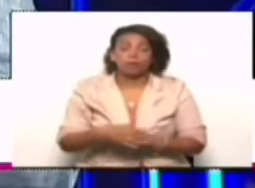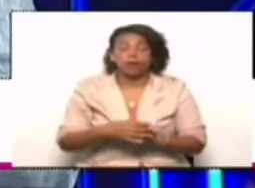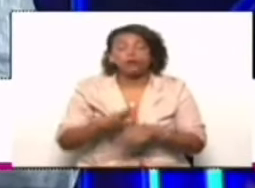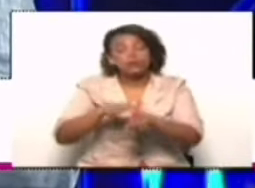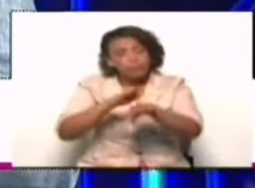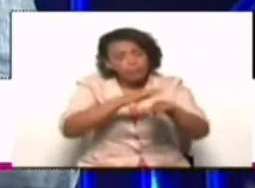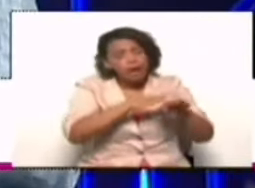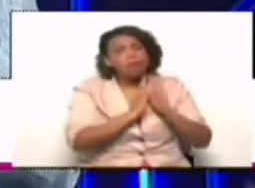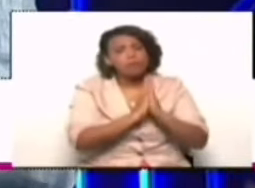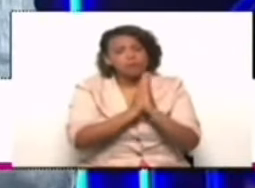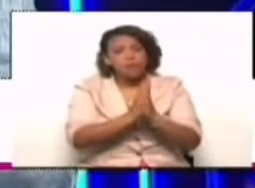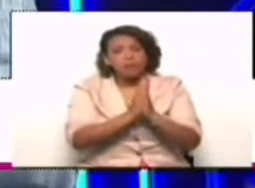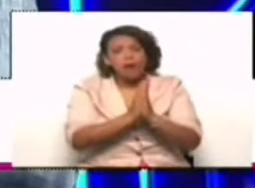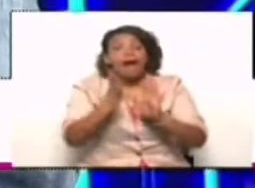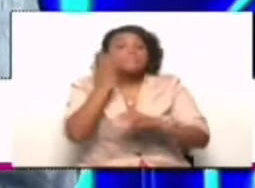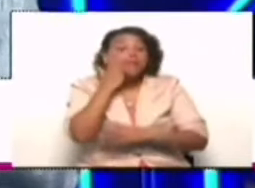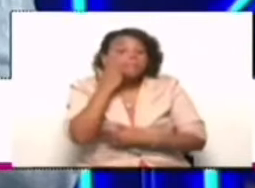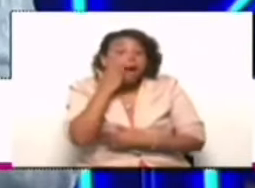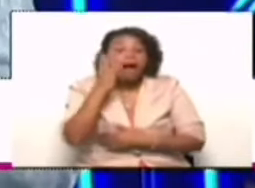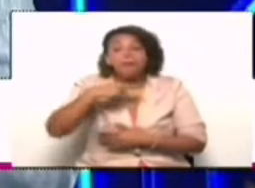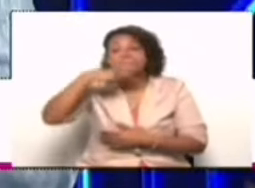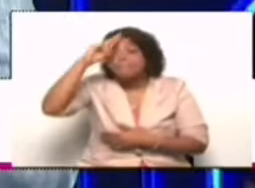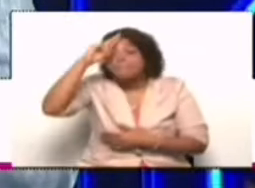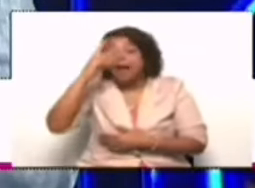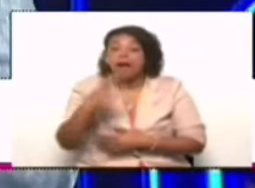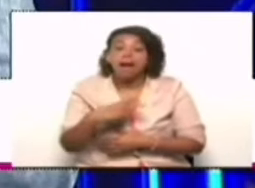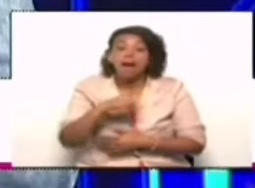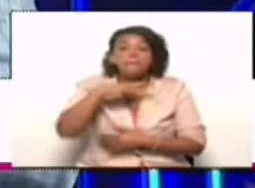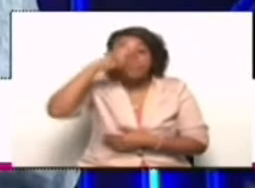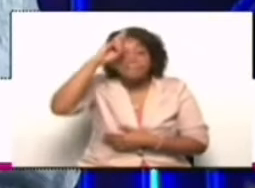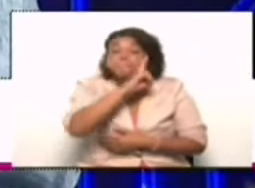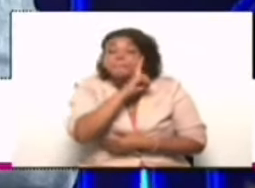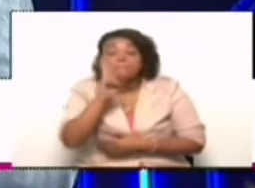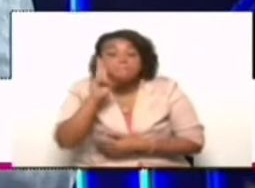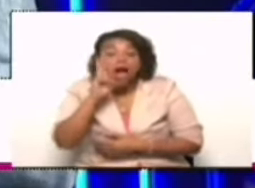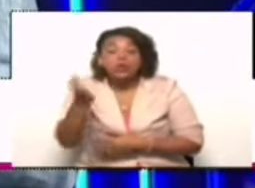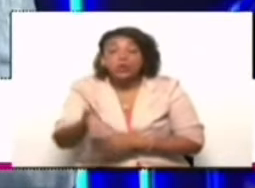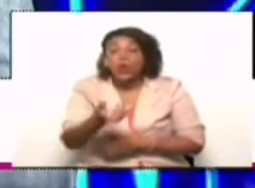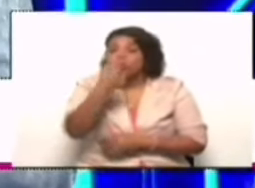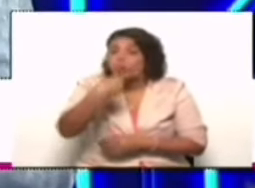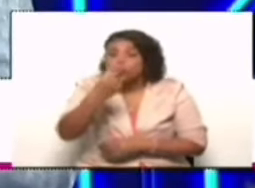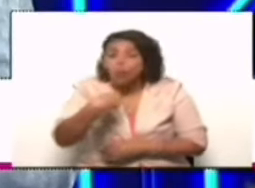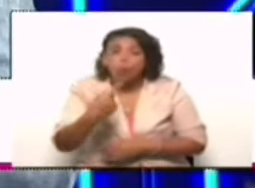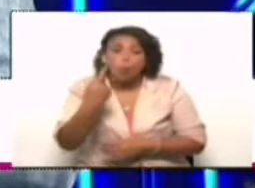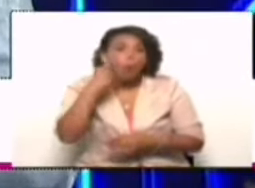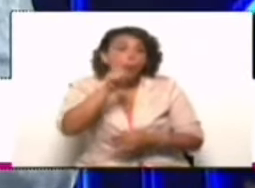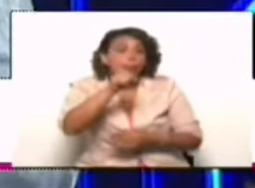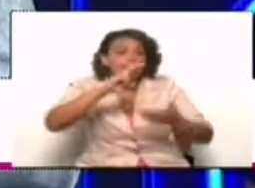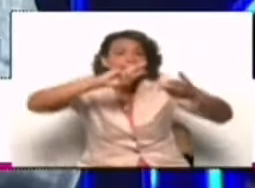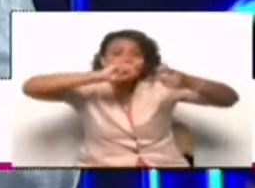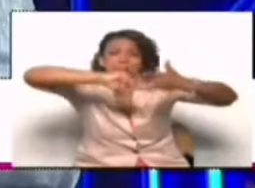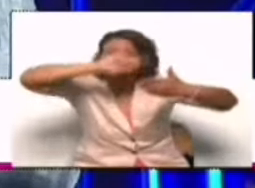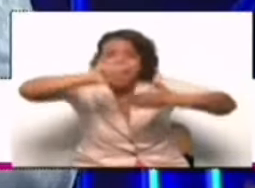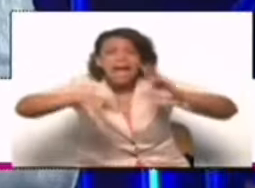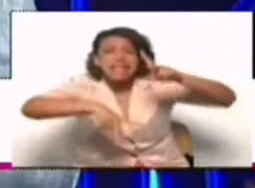llamado a las madres, a los padres, sobre el consumo de TikTok por parte